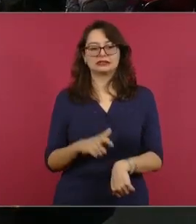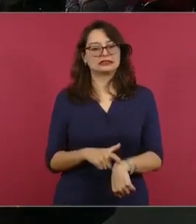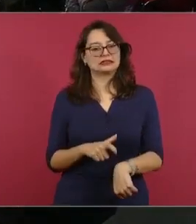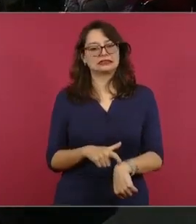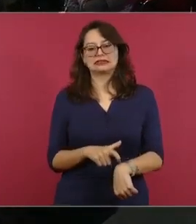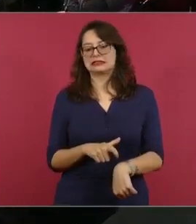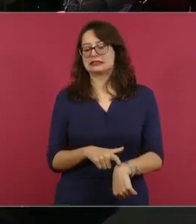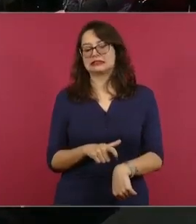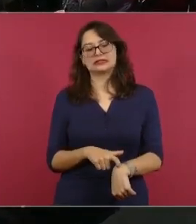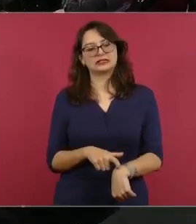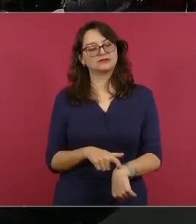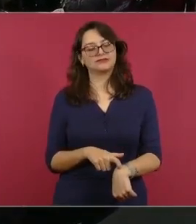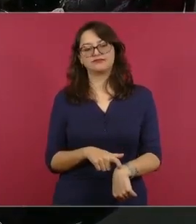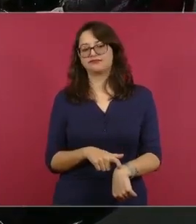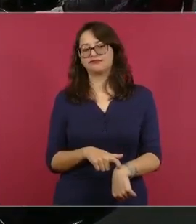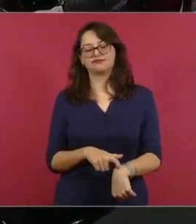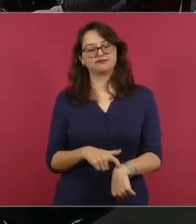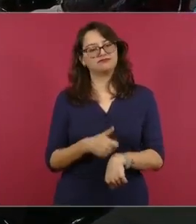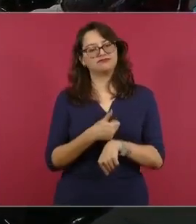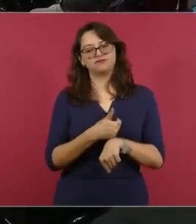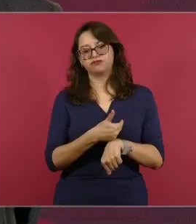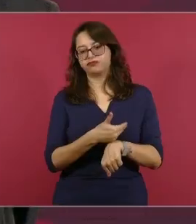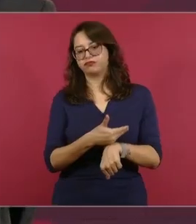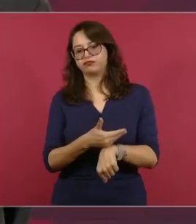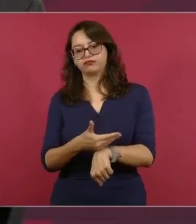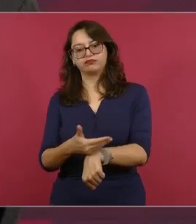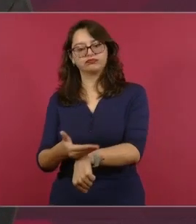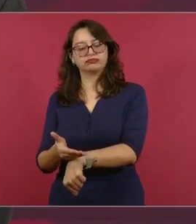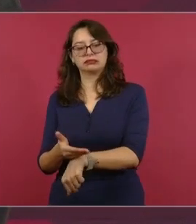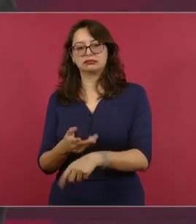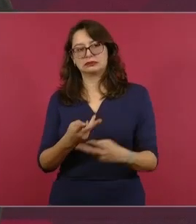ya luego nos protestan.